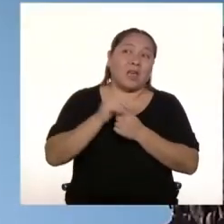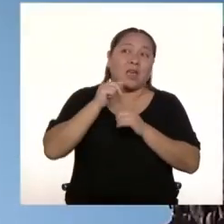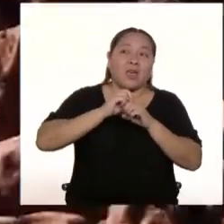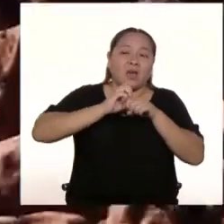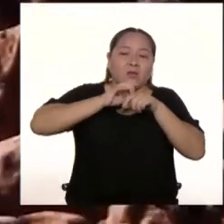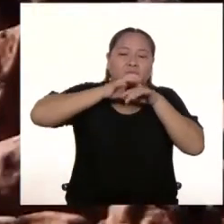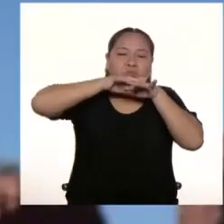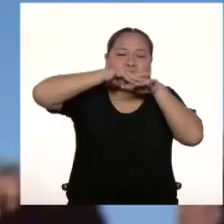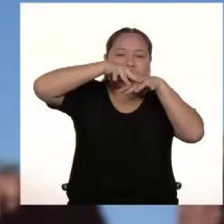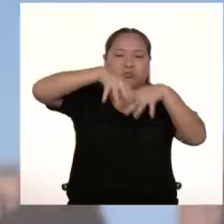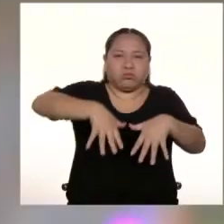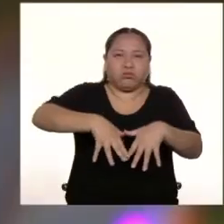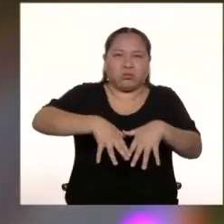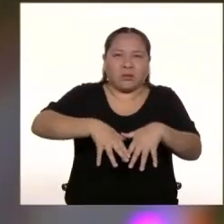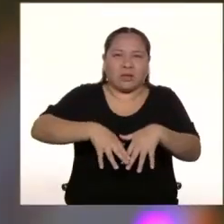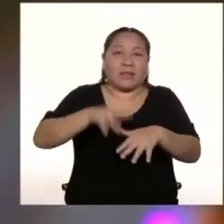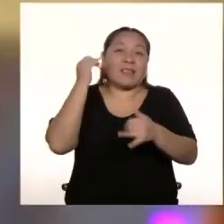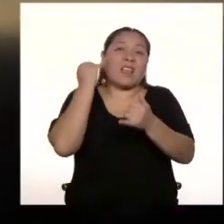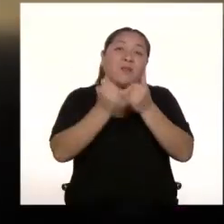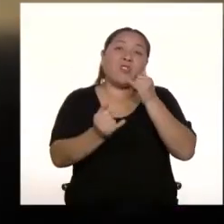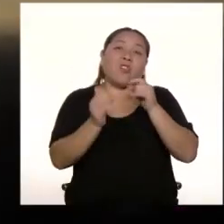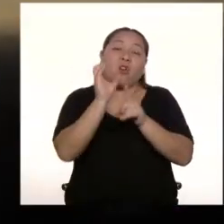de la cultura wari.